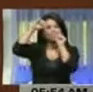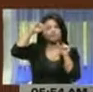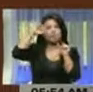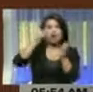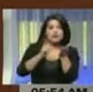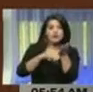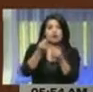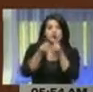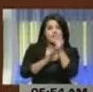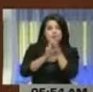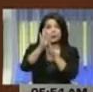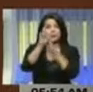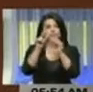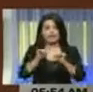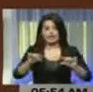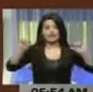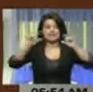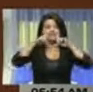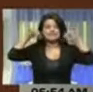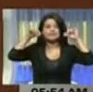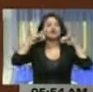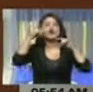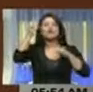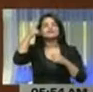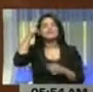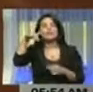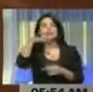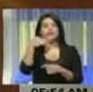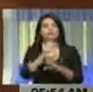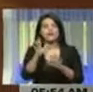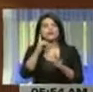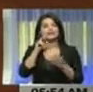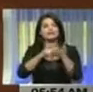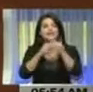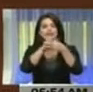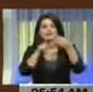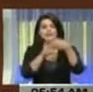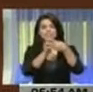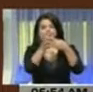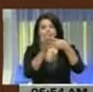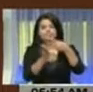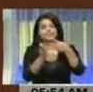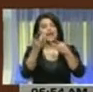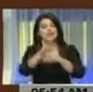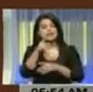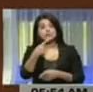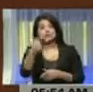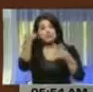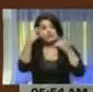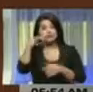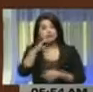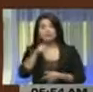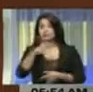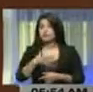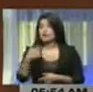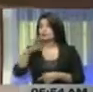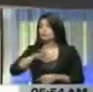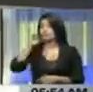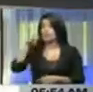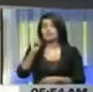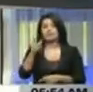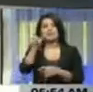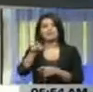la economía y la conciencia popular. Lo decía el comandante supremo Hugo Chávez, para construir el socialismo hace falta hombres y mujeres nuevas, con nuevos conceptos,